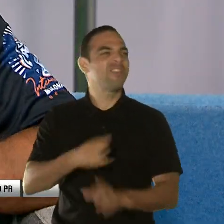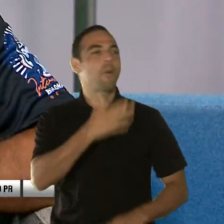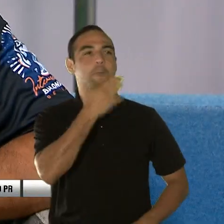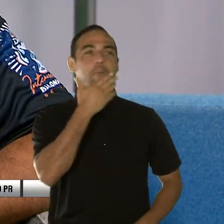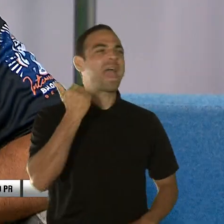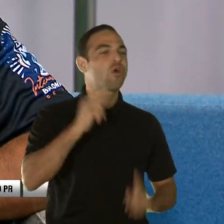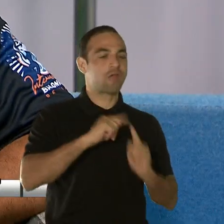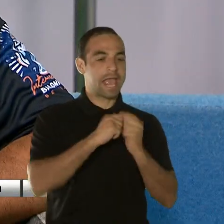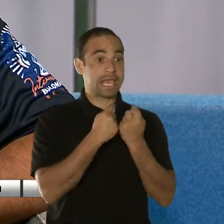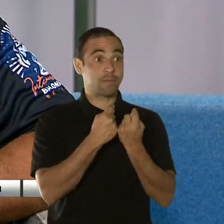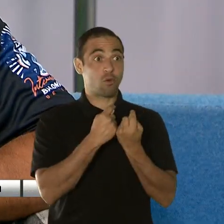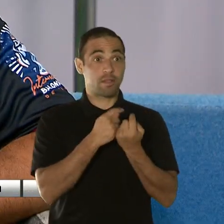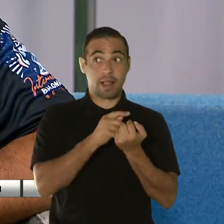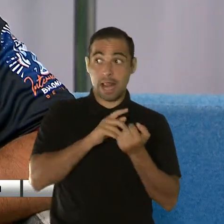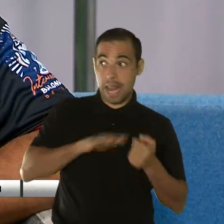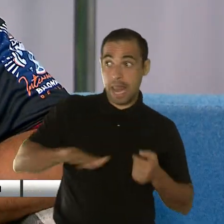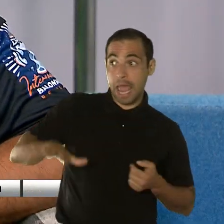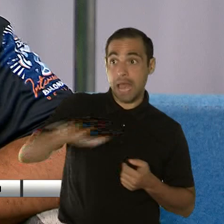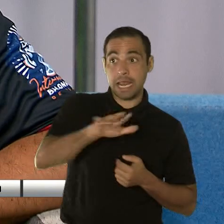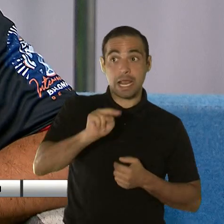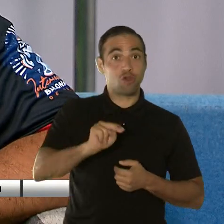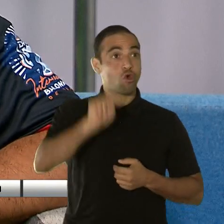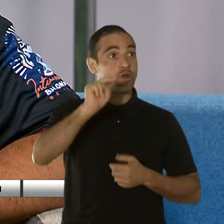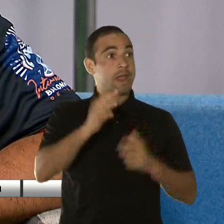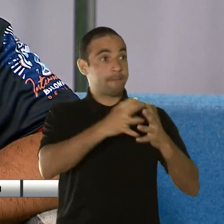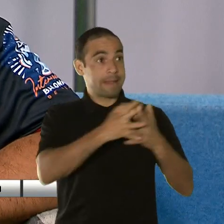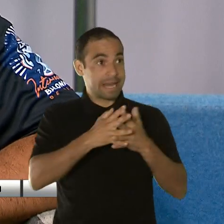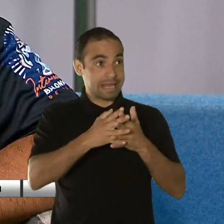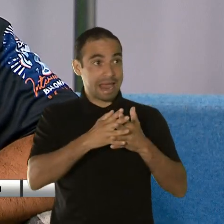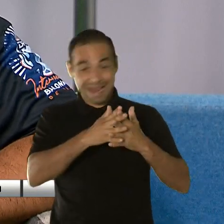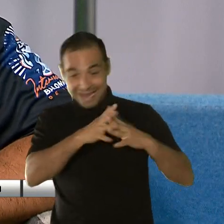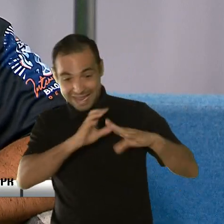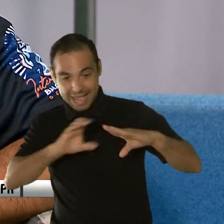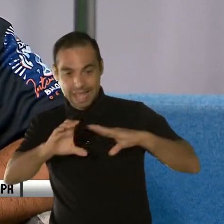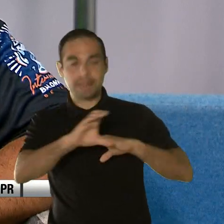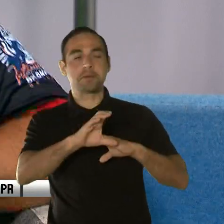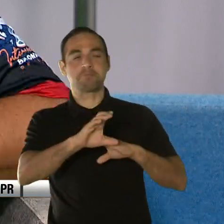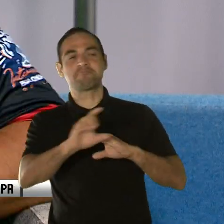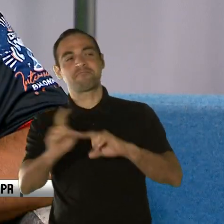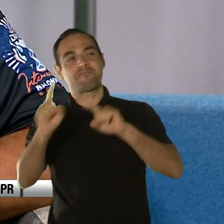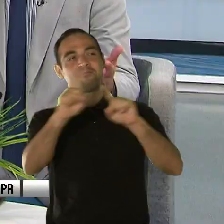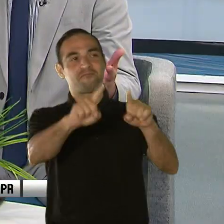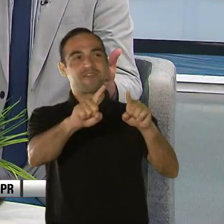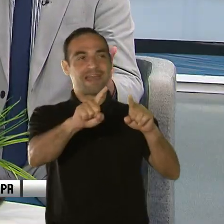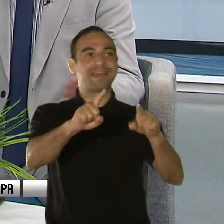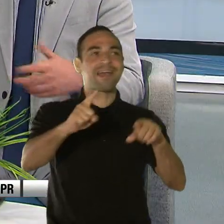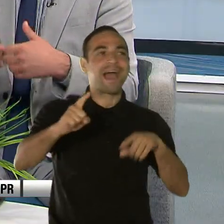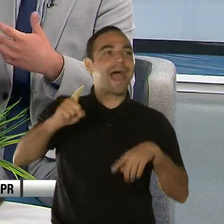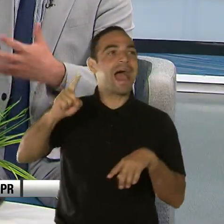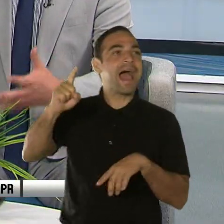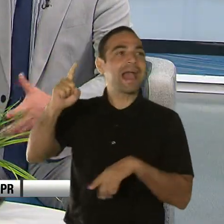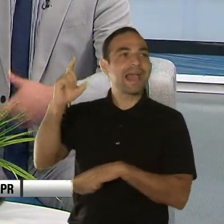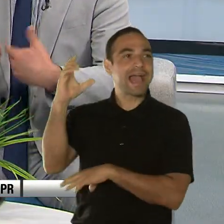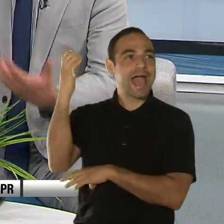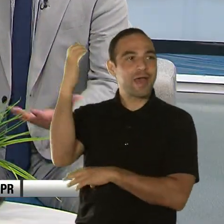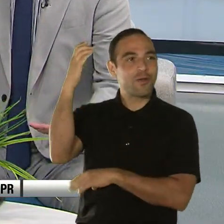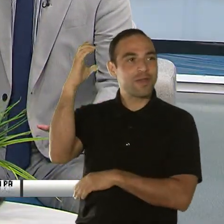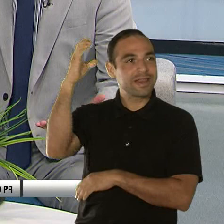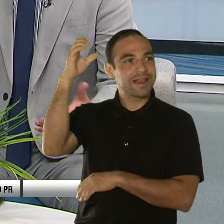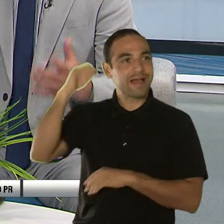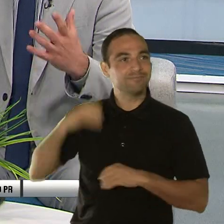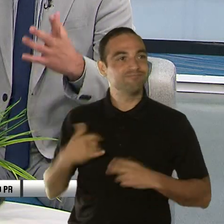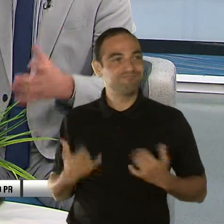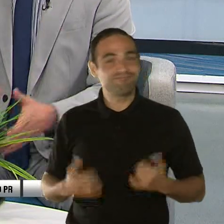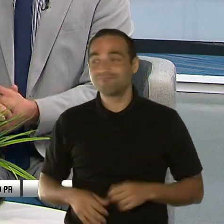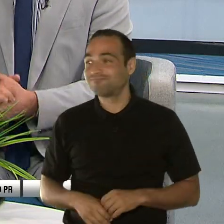de de nuestra zona de Norteamérica y el Caribe van a estar presentes este fin de semana en Carolina la invitación está presente